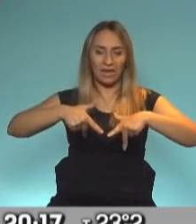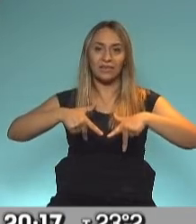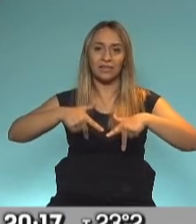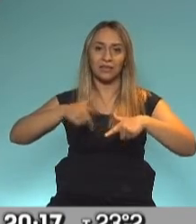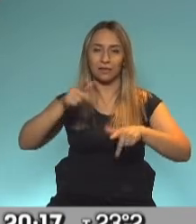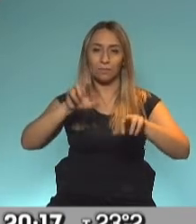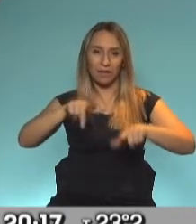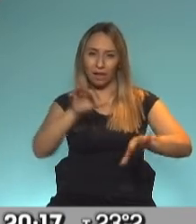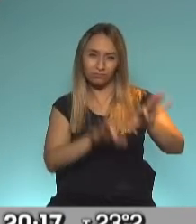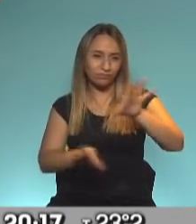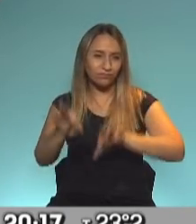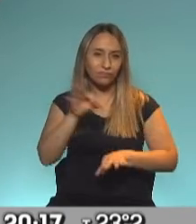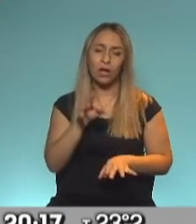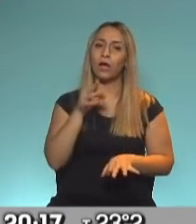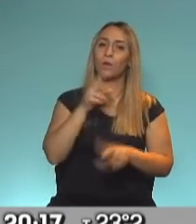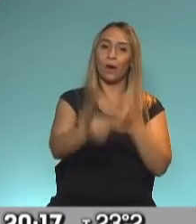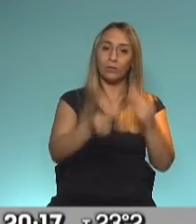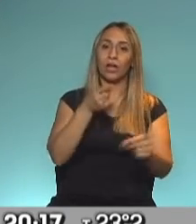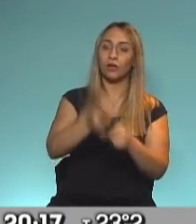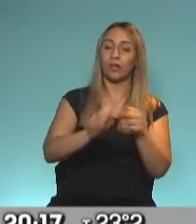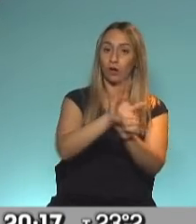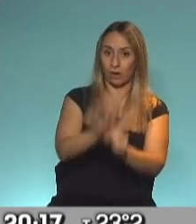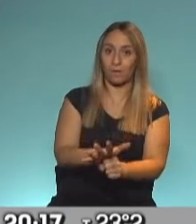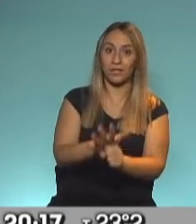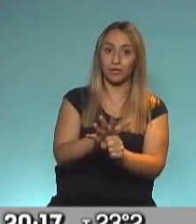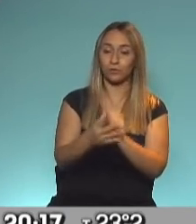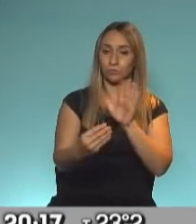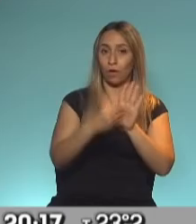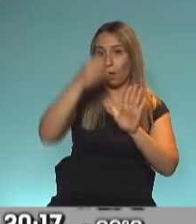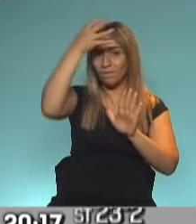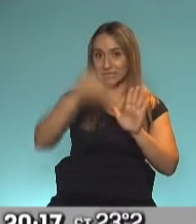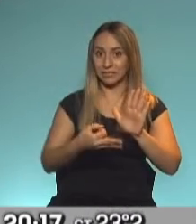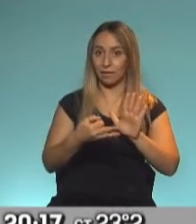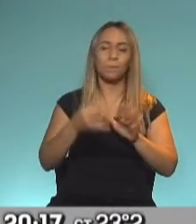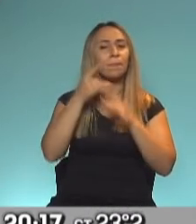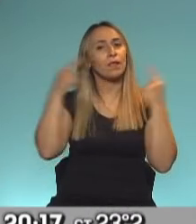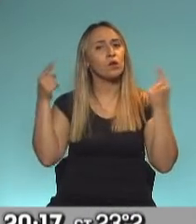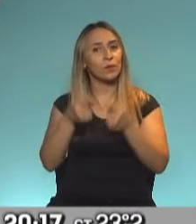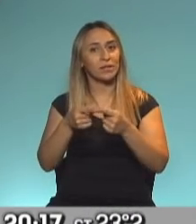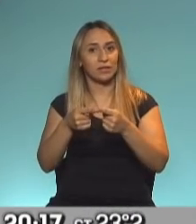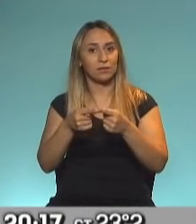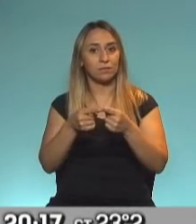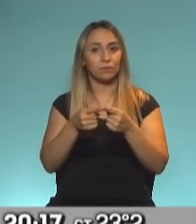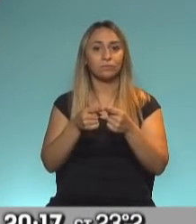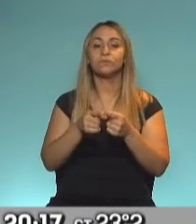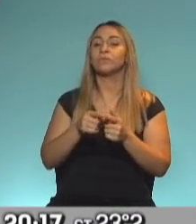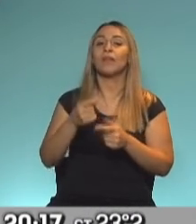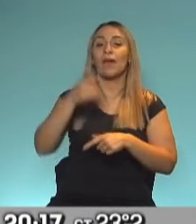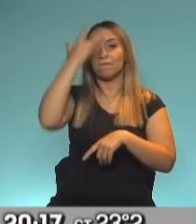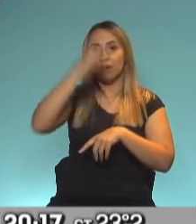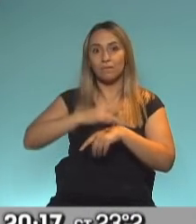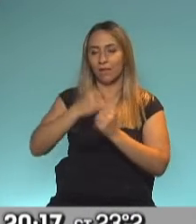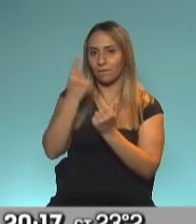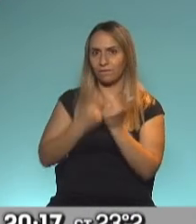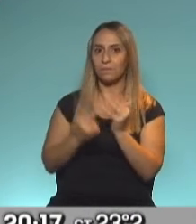para la vacunación contra el COVID-19. Tiene como objetivo disminuir la morbilidad, la mortalidad